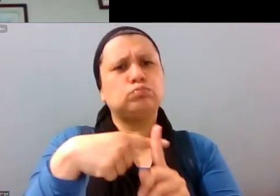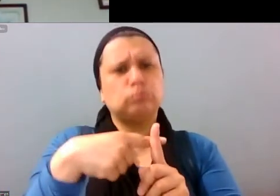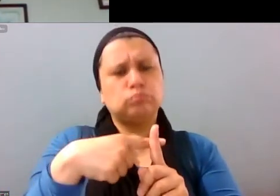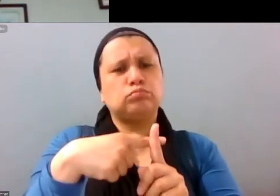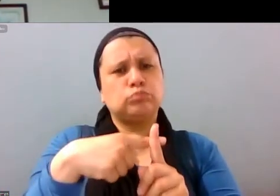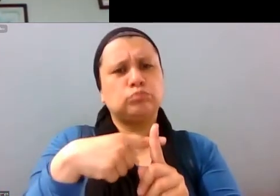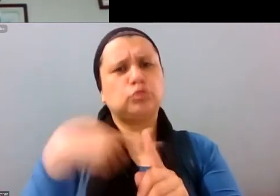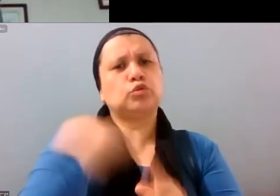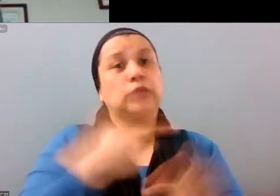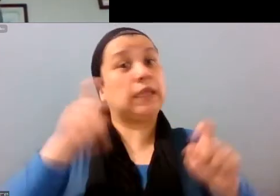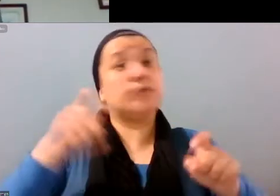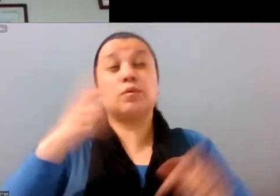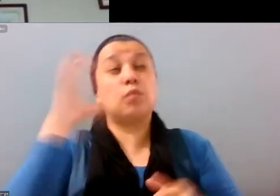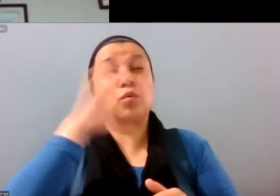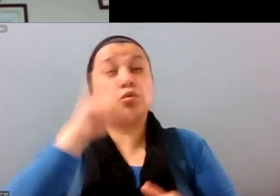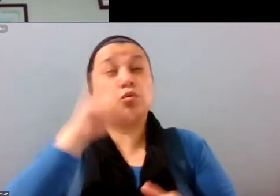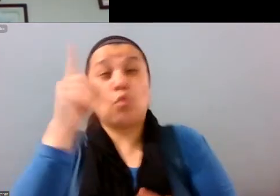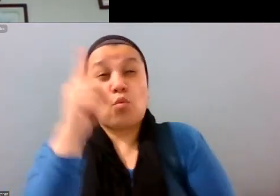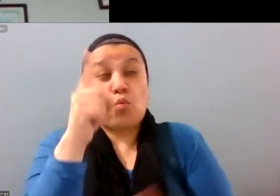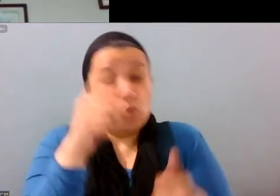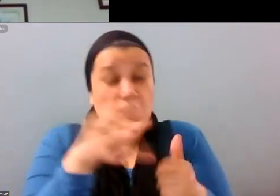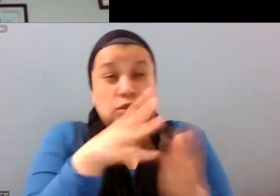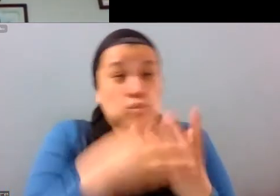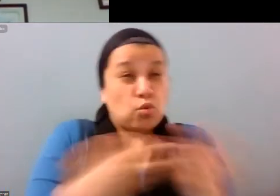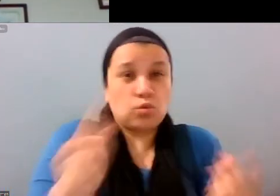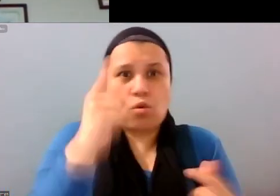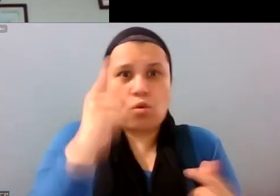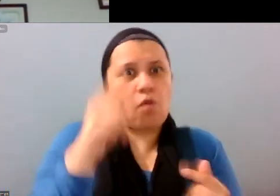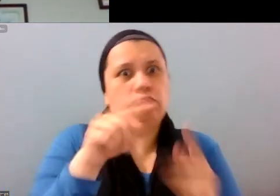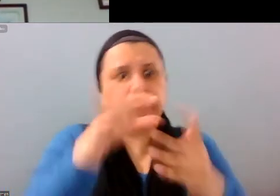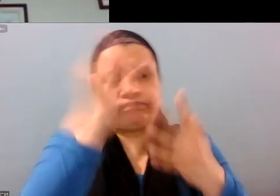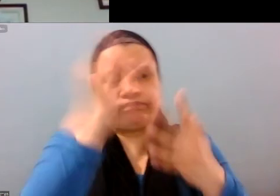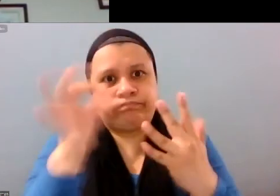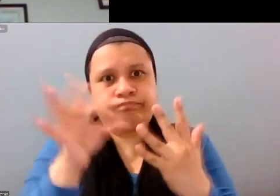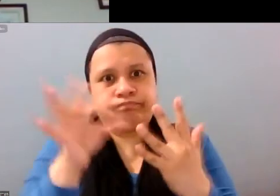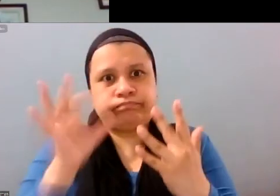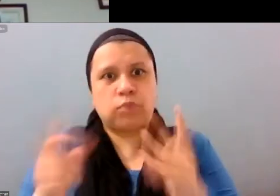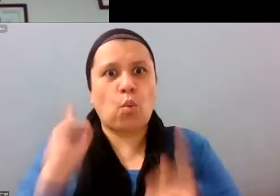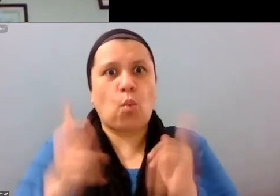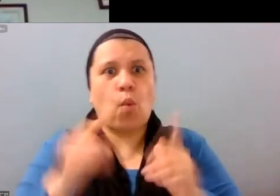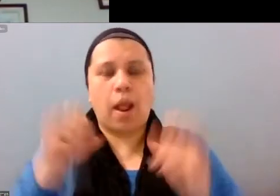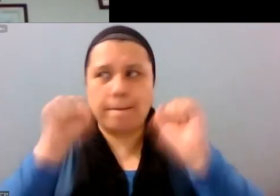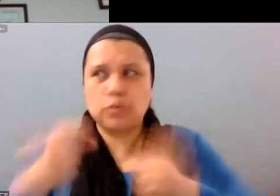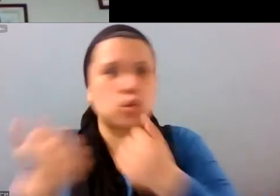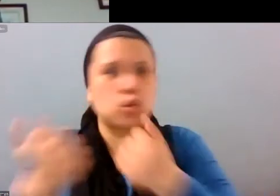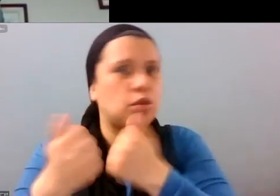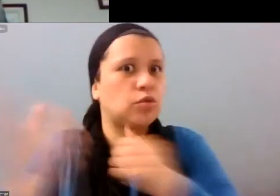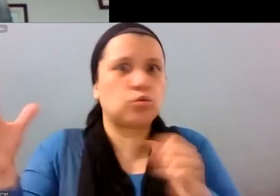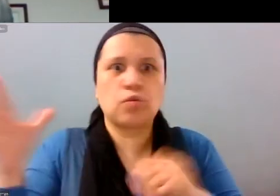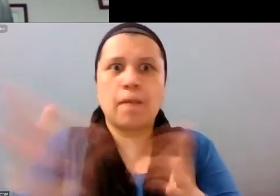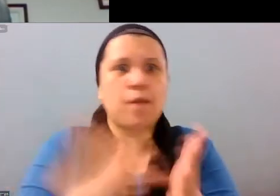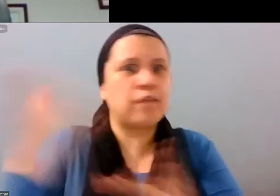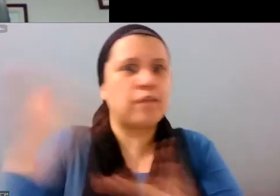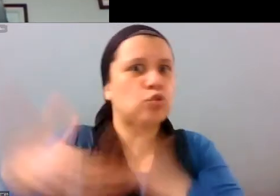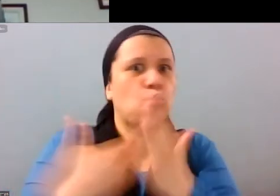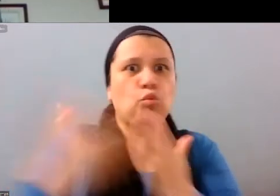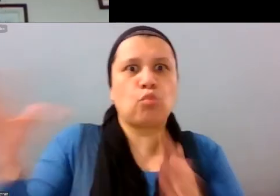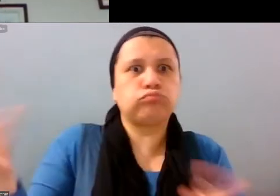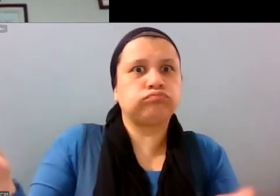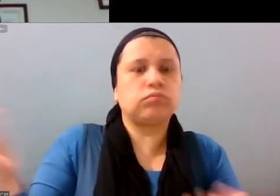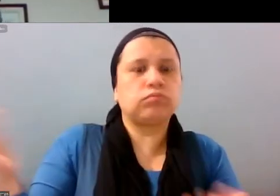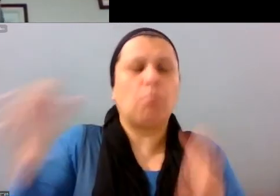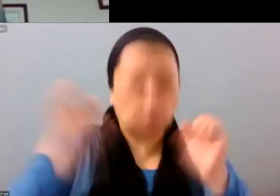buscar no una sino múltiples formas de aprovechar los medios disponibles todos los medios porque todos nos permiten acercarnos